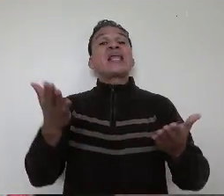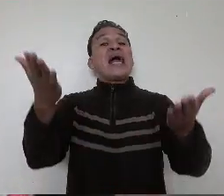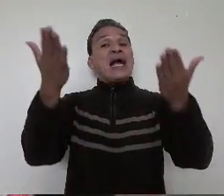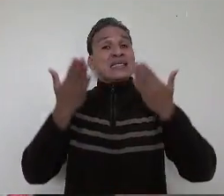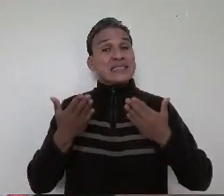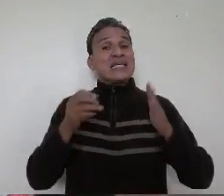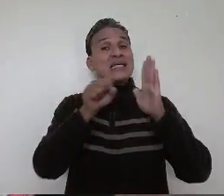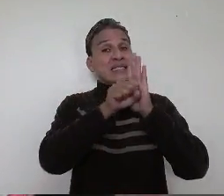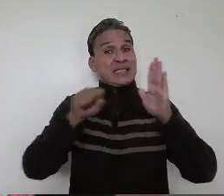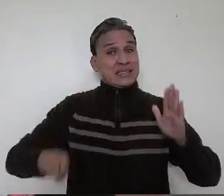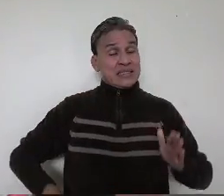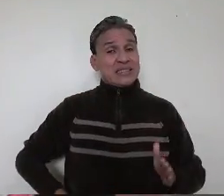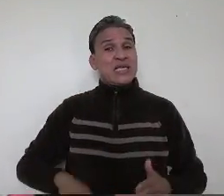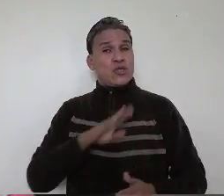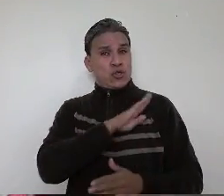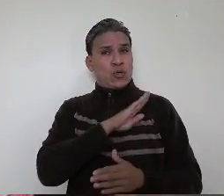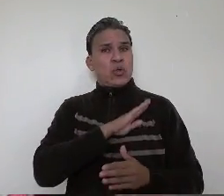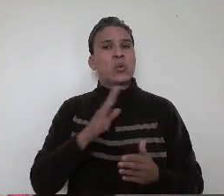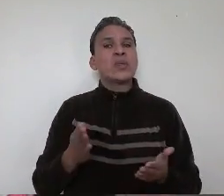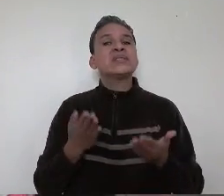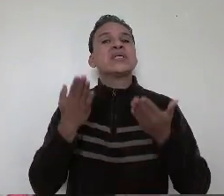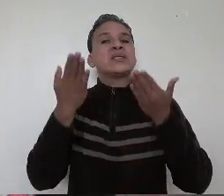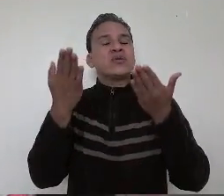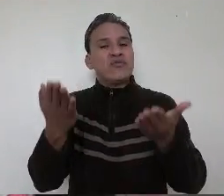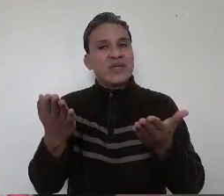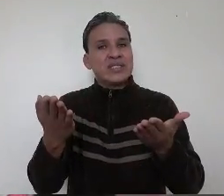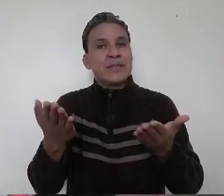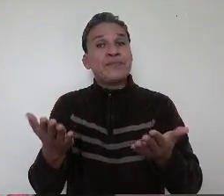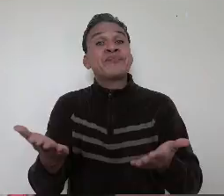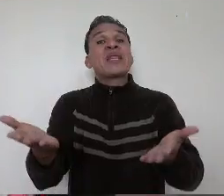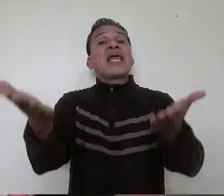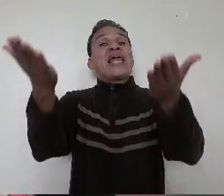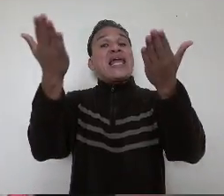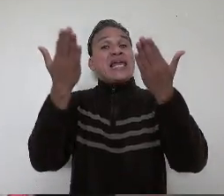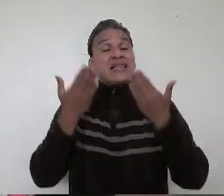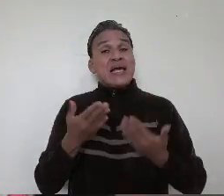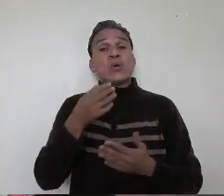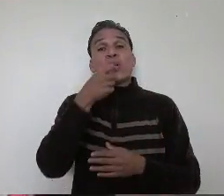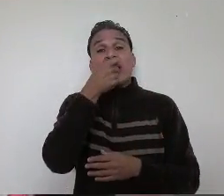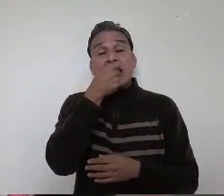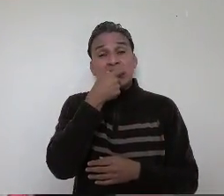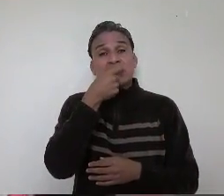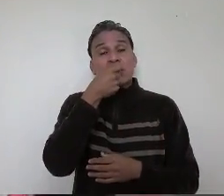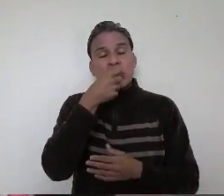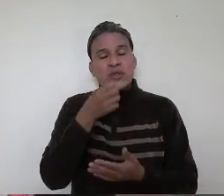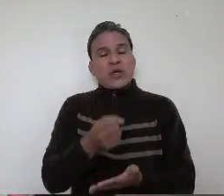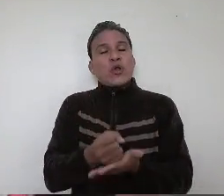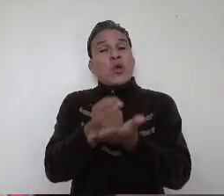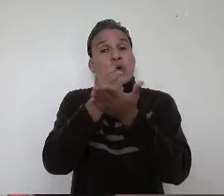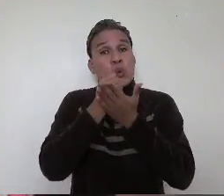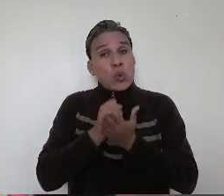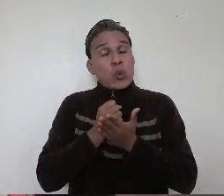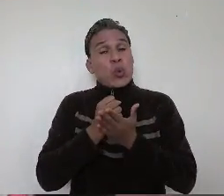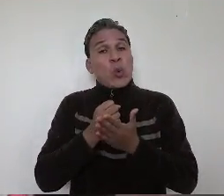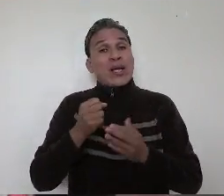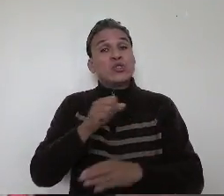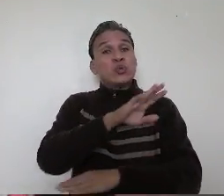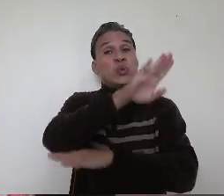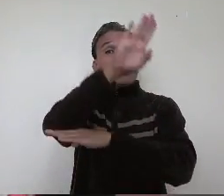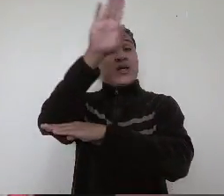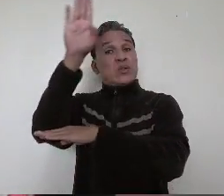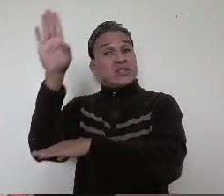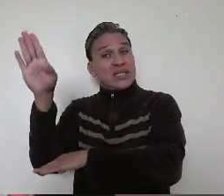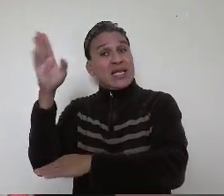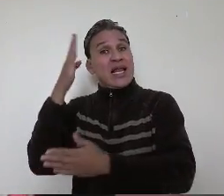Acepta, Señor, nuestras ofrendas y concédenos que esta Eucaristía nos ayude a conseguir la gloria del cielo.